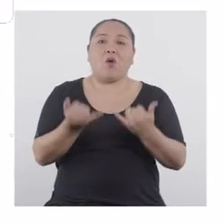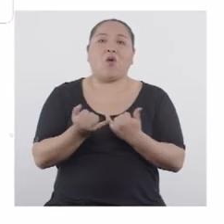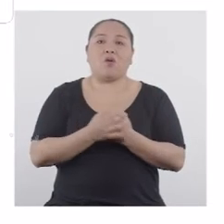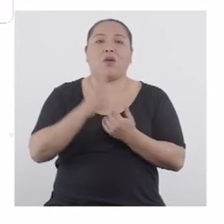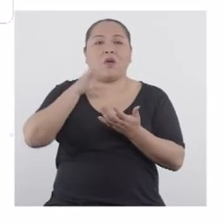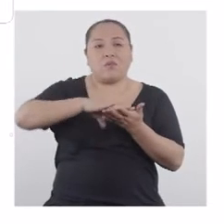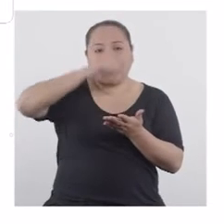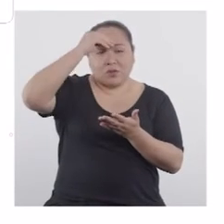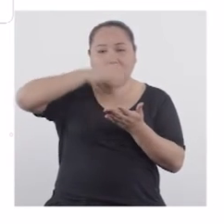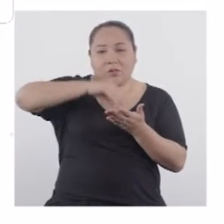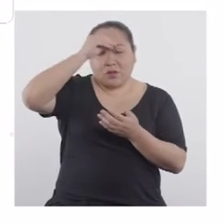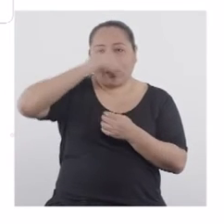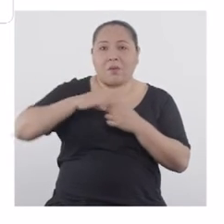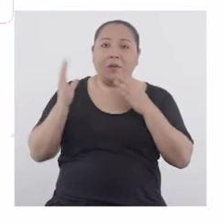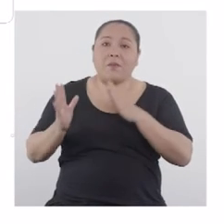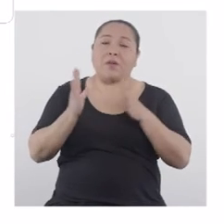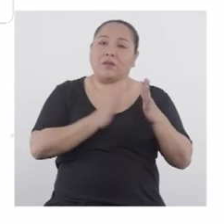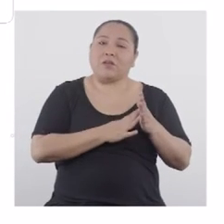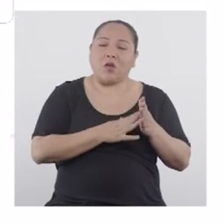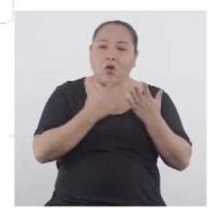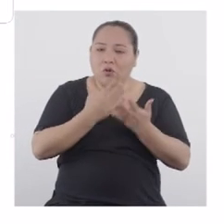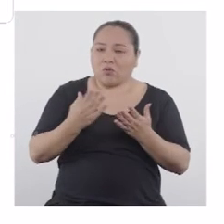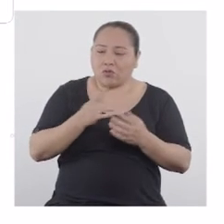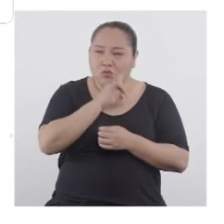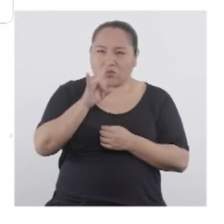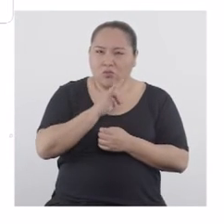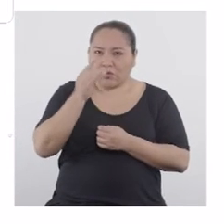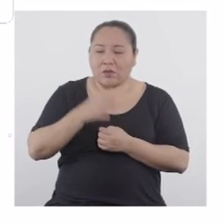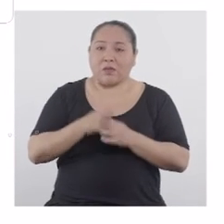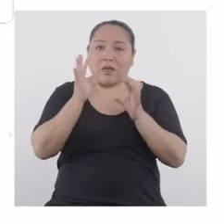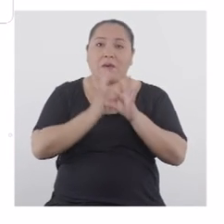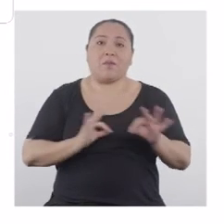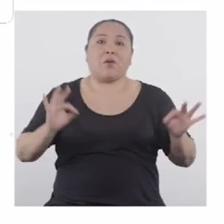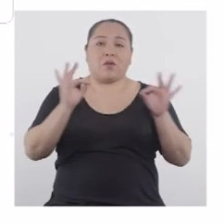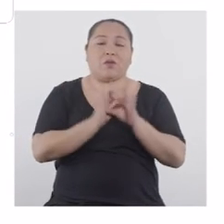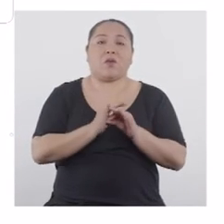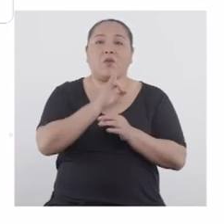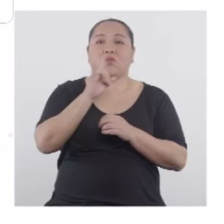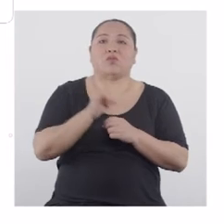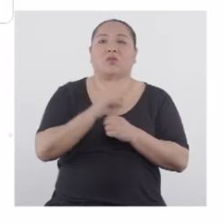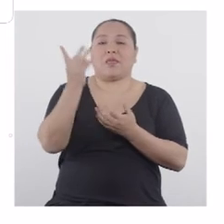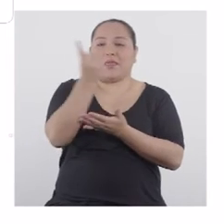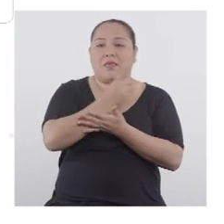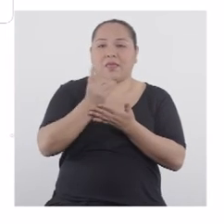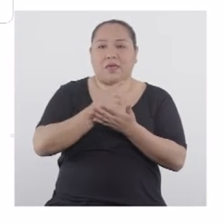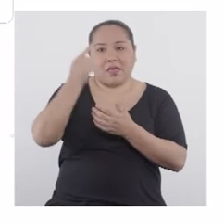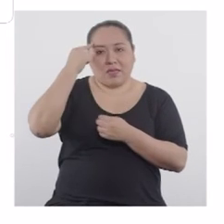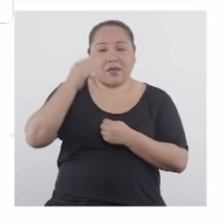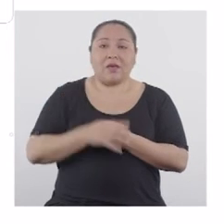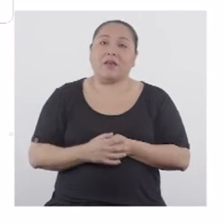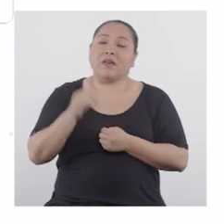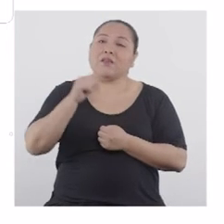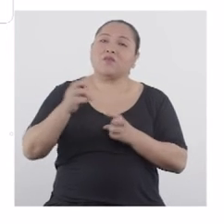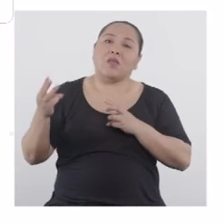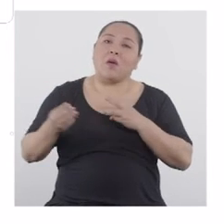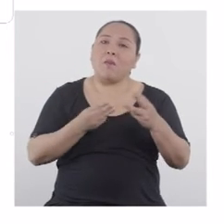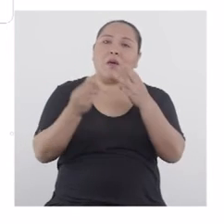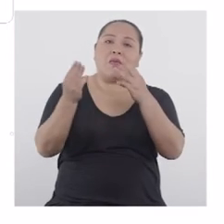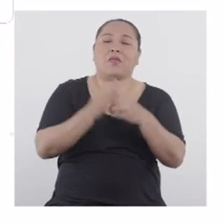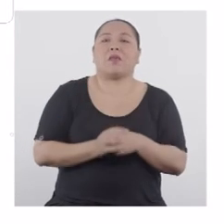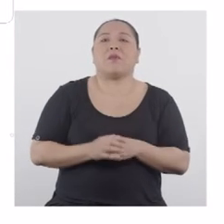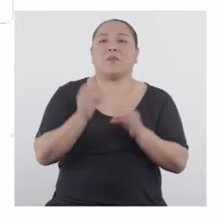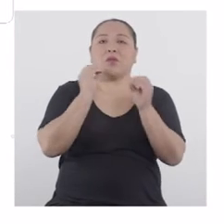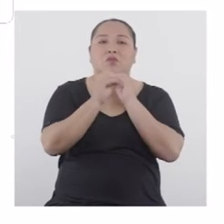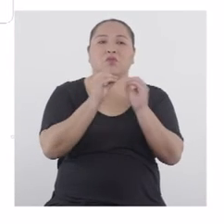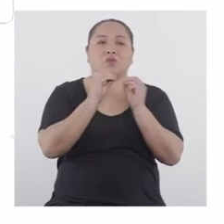Hoy hemos aprendido que para la elaboración de objetos utilitarios es importante emplear el Design Thinking, que es una